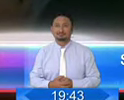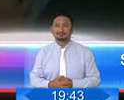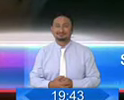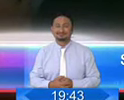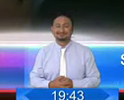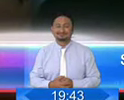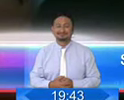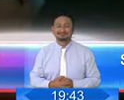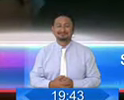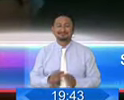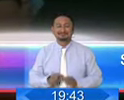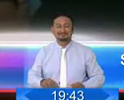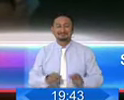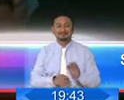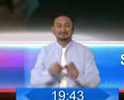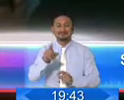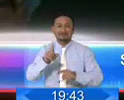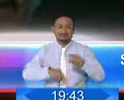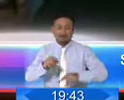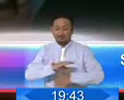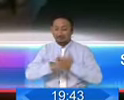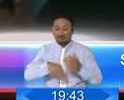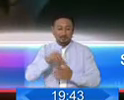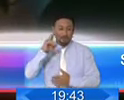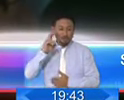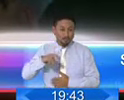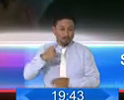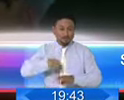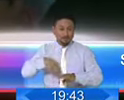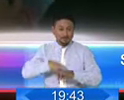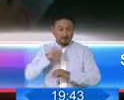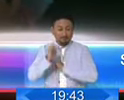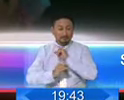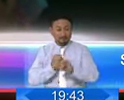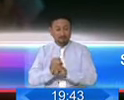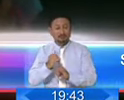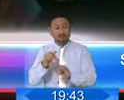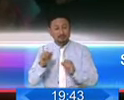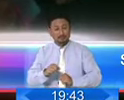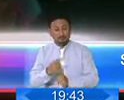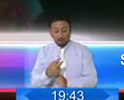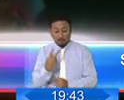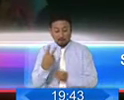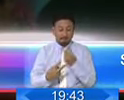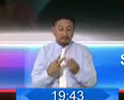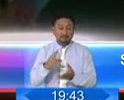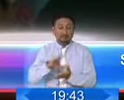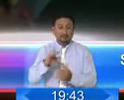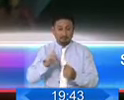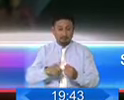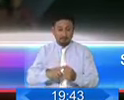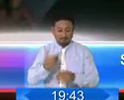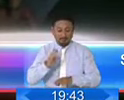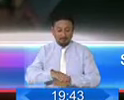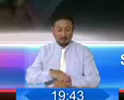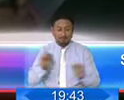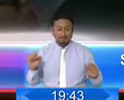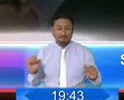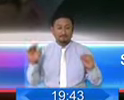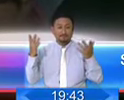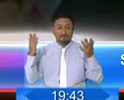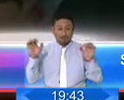Queremos recordarles a nuestros amigos, a todos los turistas nacionales e internacionales que van a visitar el Centro Histórico por la Fiesta de